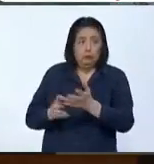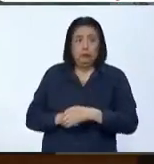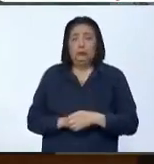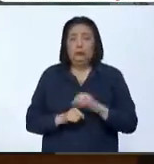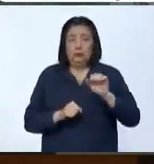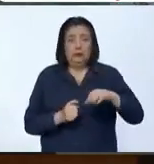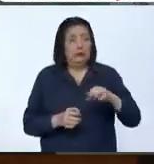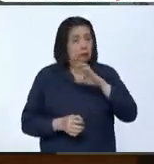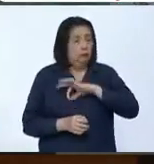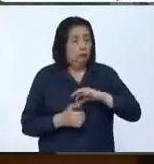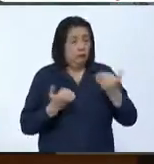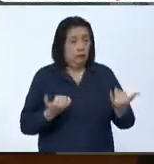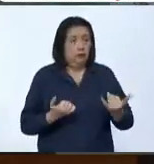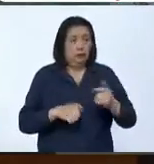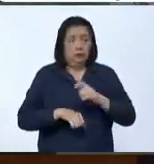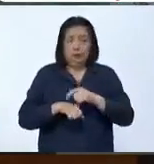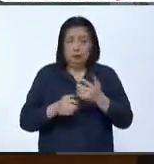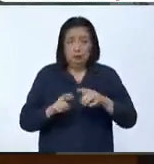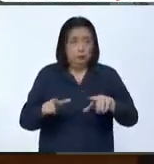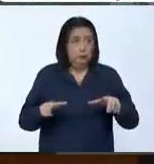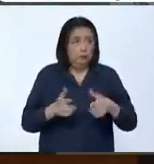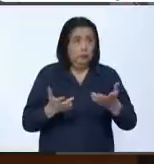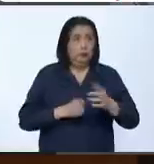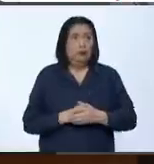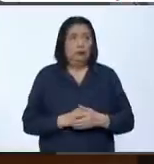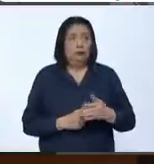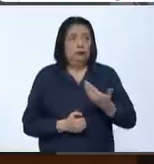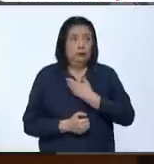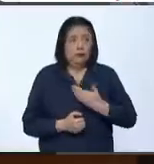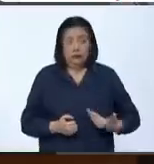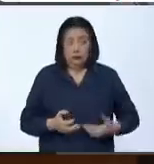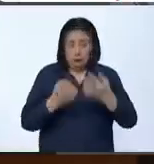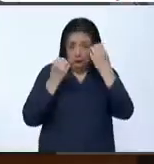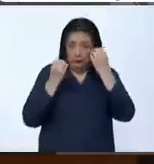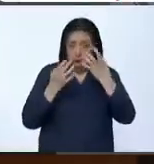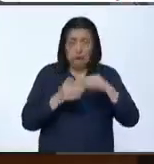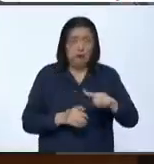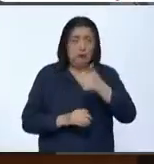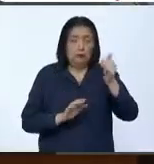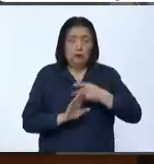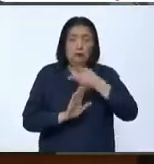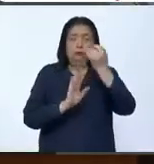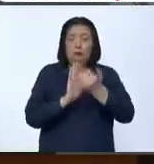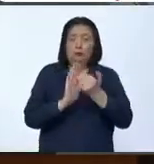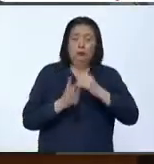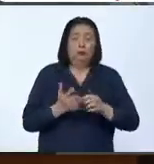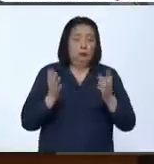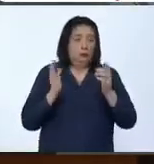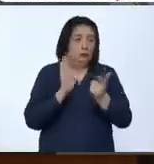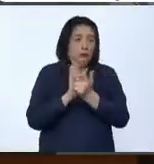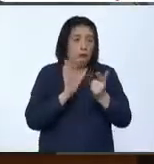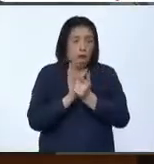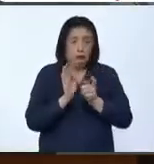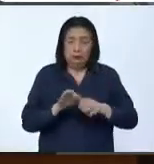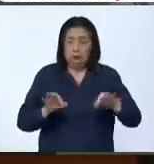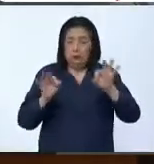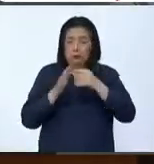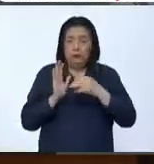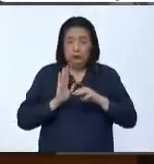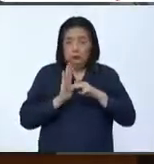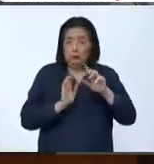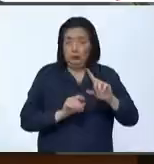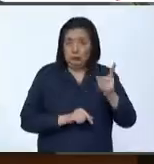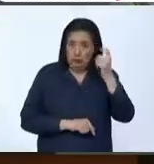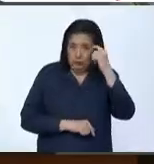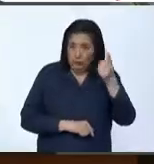aprovecho este espacio señor presidente para dar cuenta y otro proyecto de ley importante para normalizar el modelo